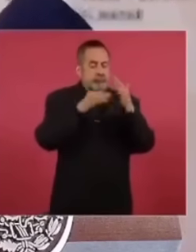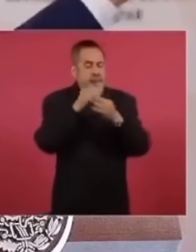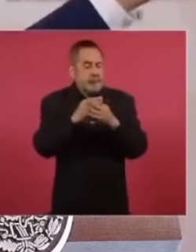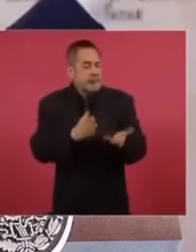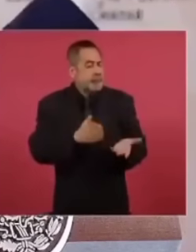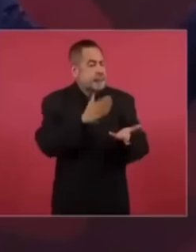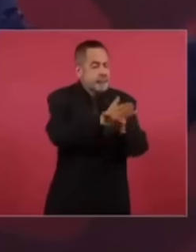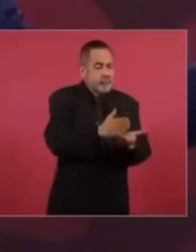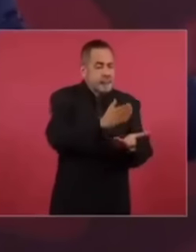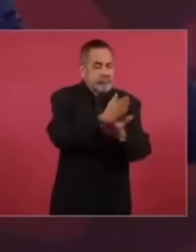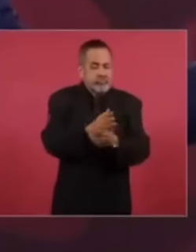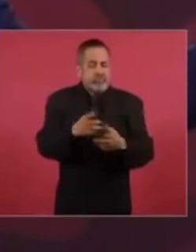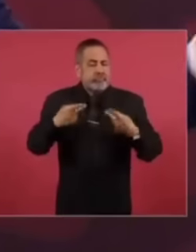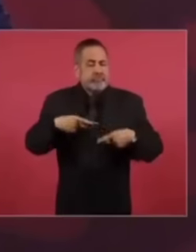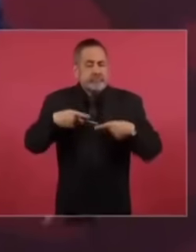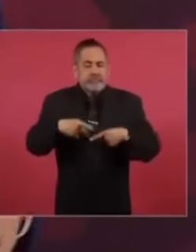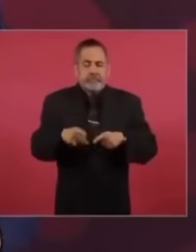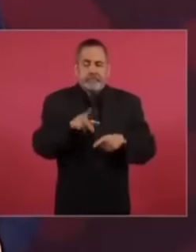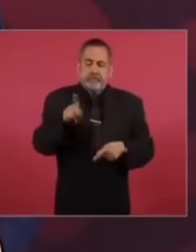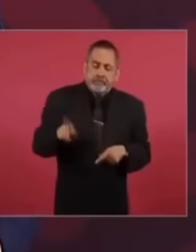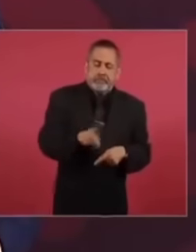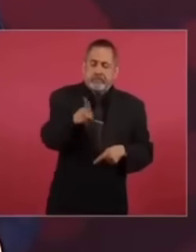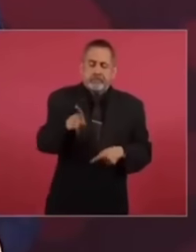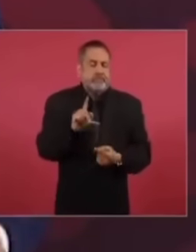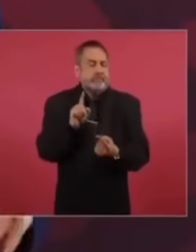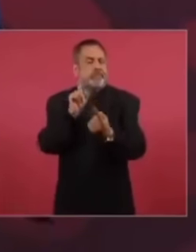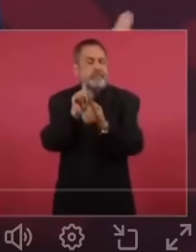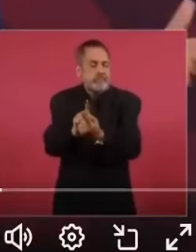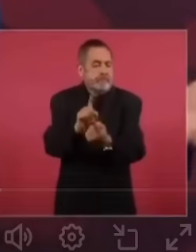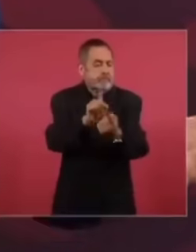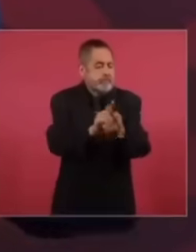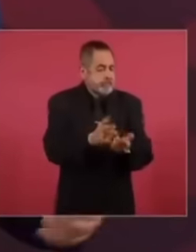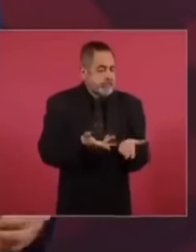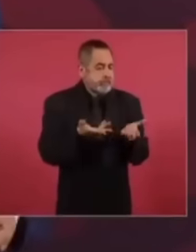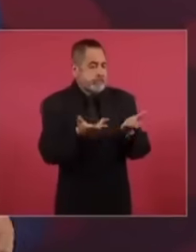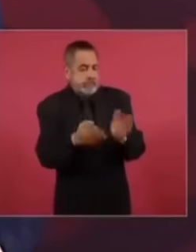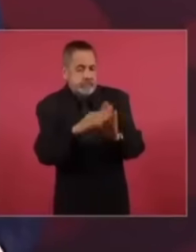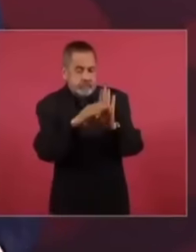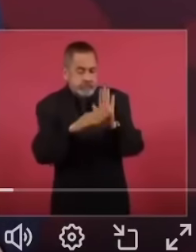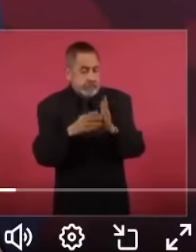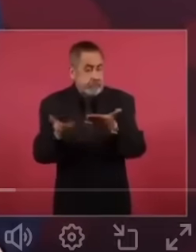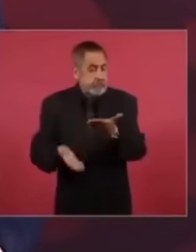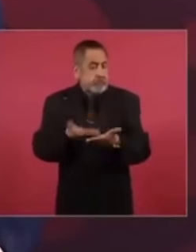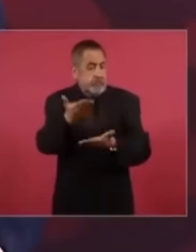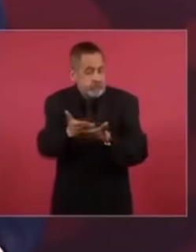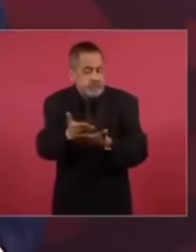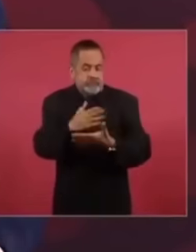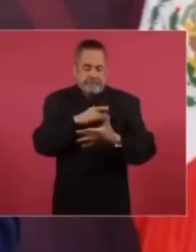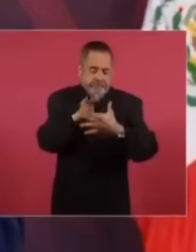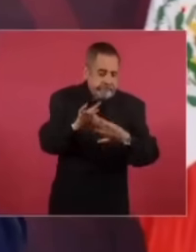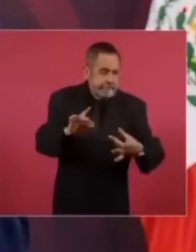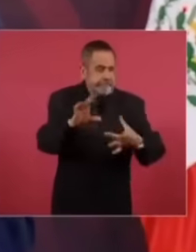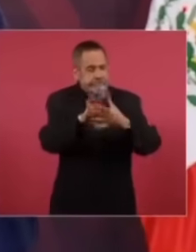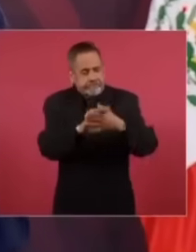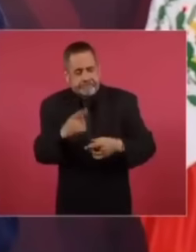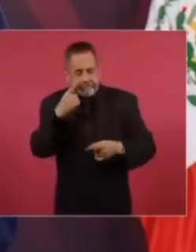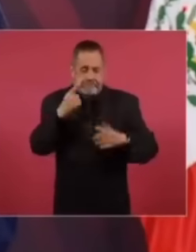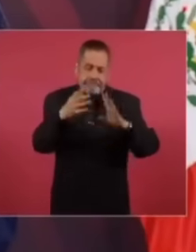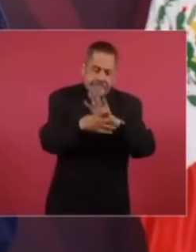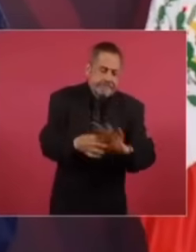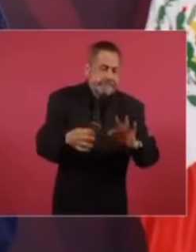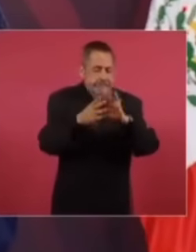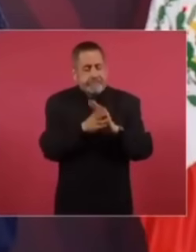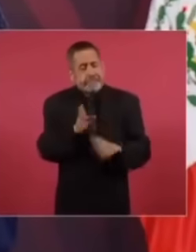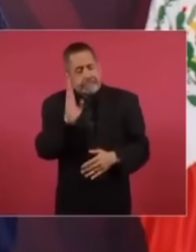visitar todos los pueblos y presentar propuestas, convencer, persuadir,